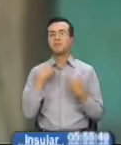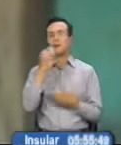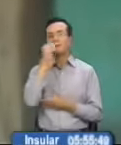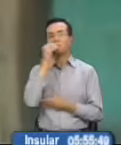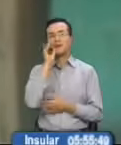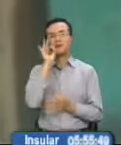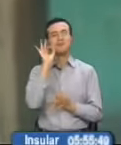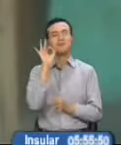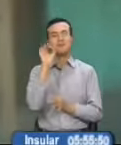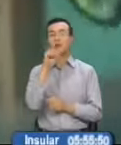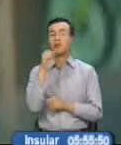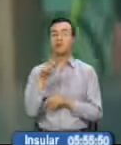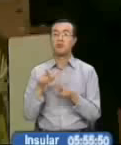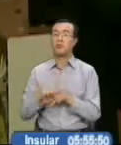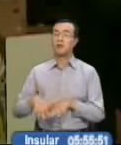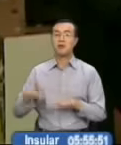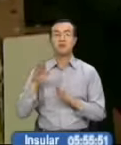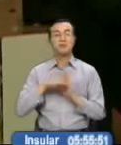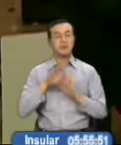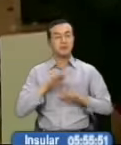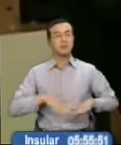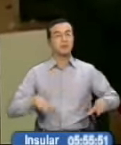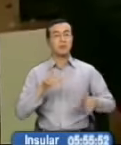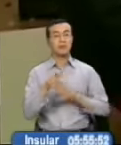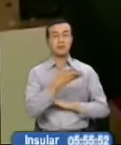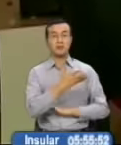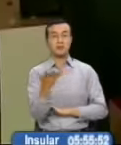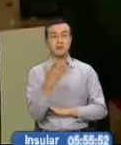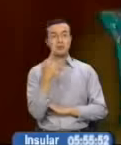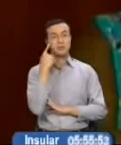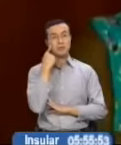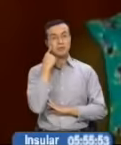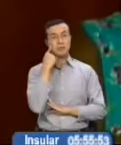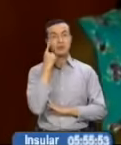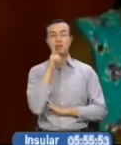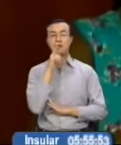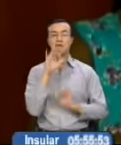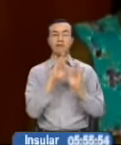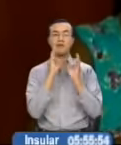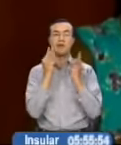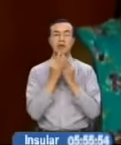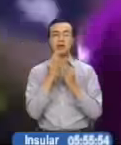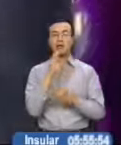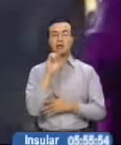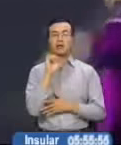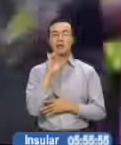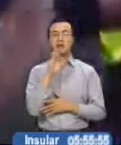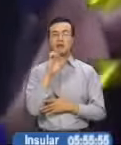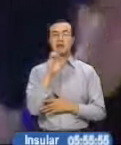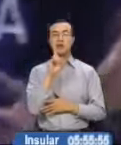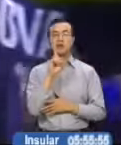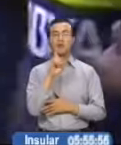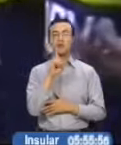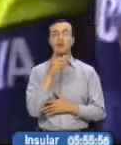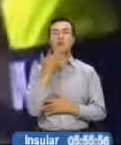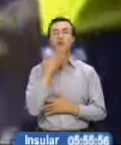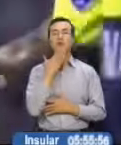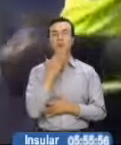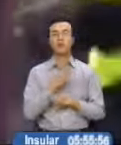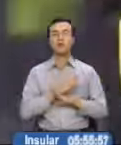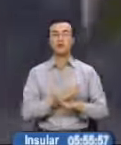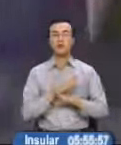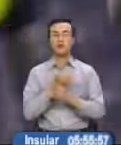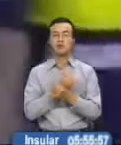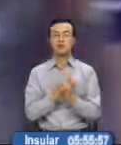otro sector de la urbe porteña. A los responsables de esta nota los recibe la familia Caicedo Medina, los padres del potente defensor